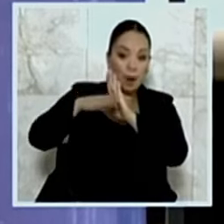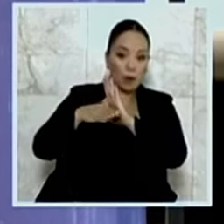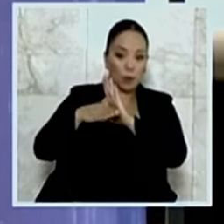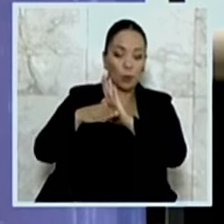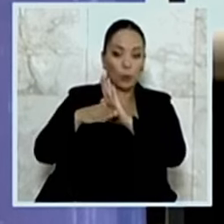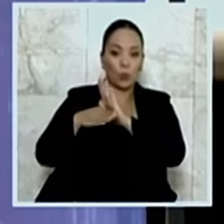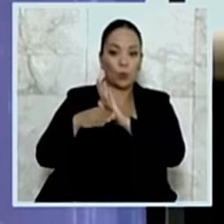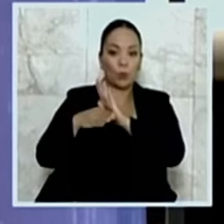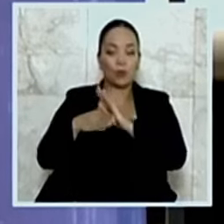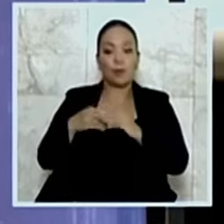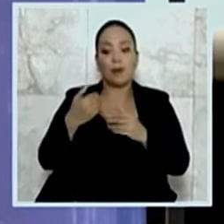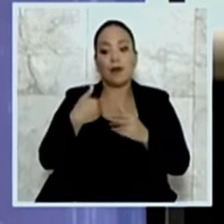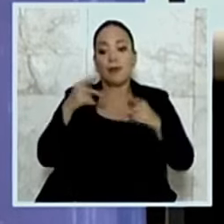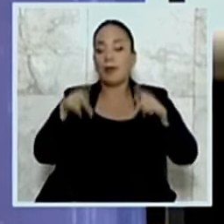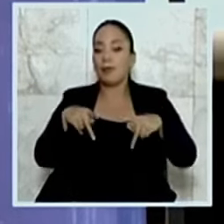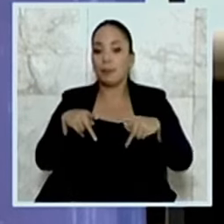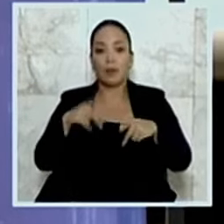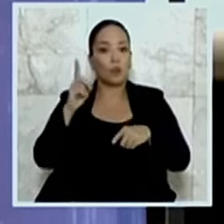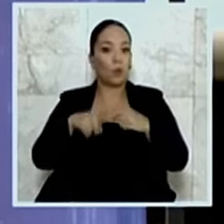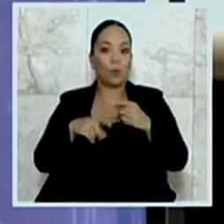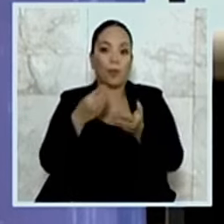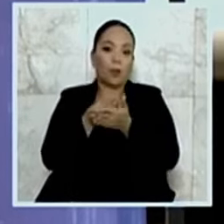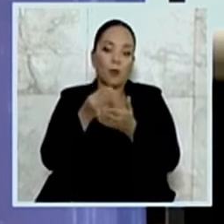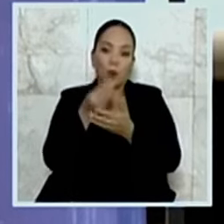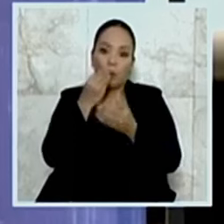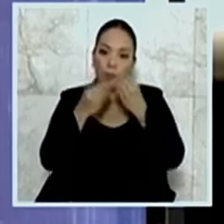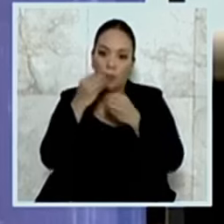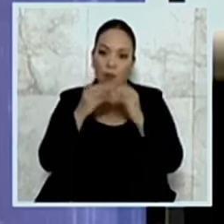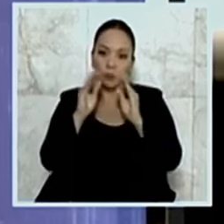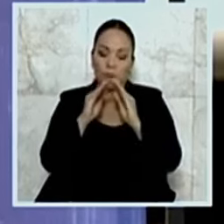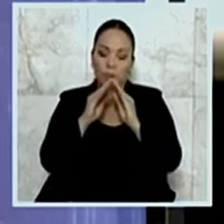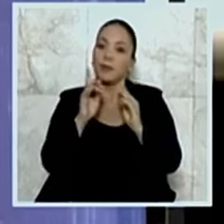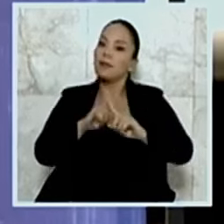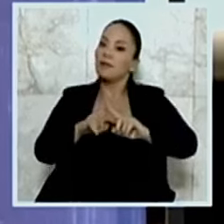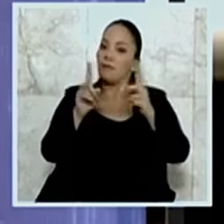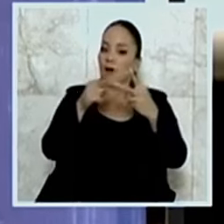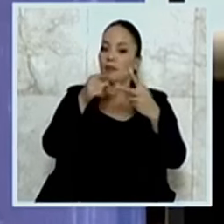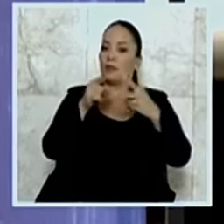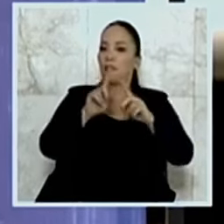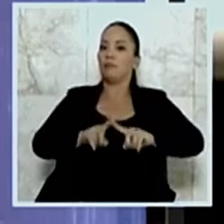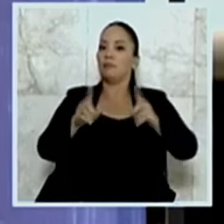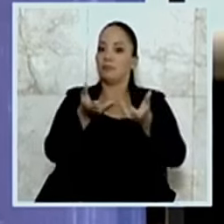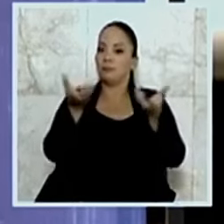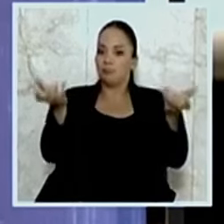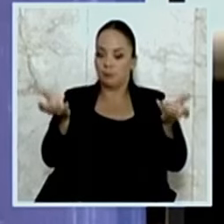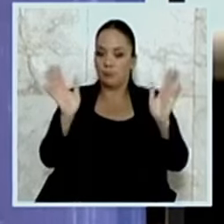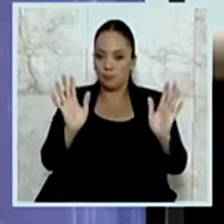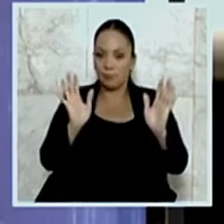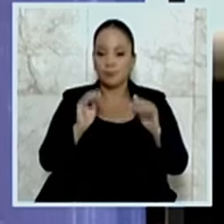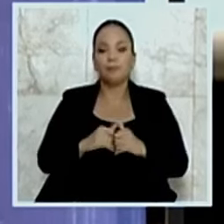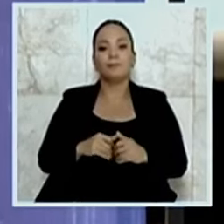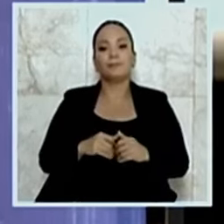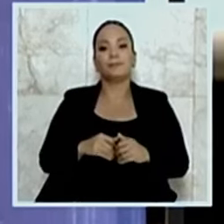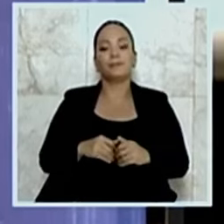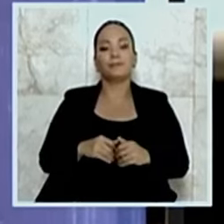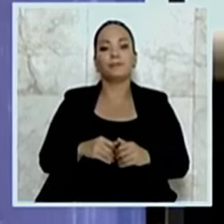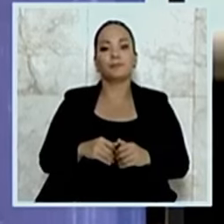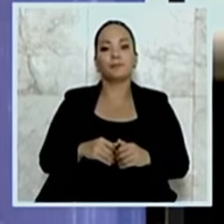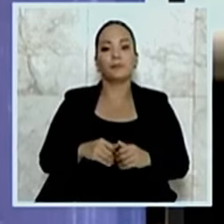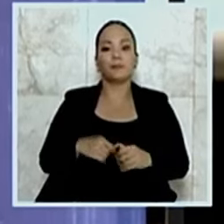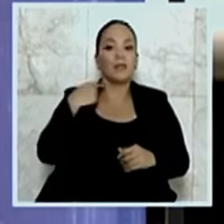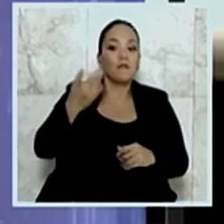cosas. Doña Sofía me dijo, ¿verdad? Vea, que la inflación haya bajado y que haya